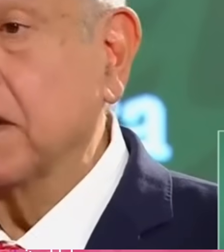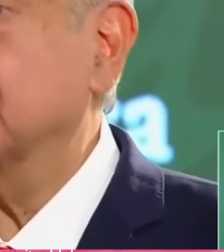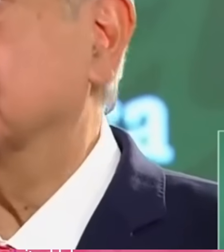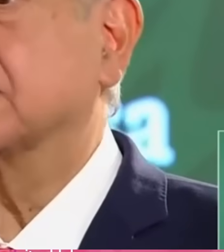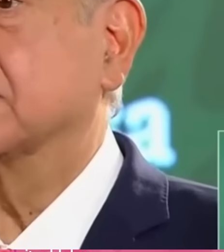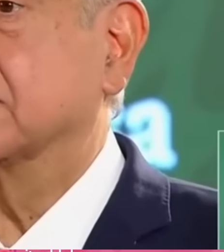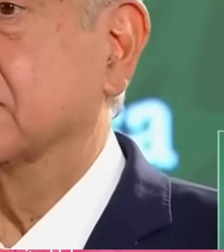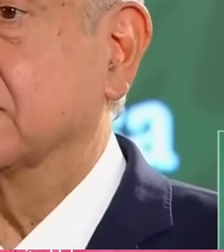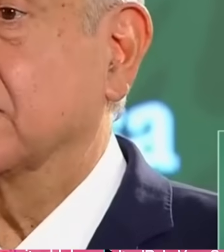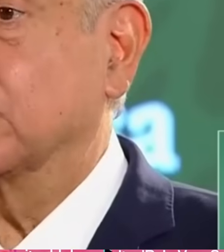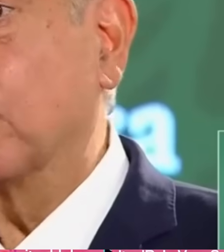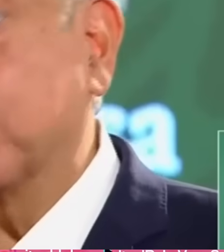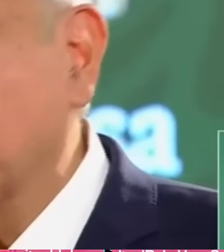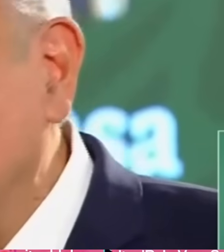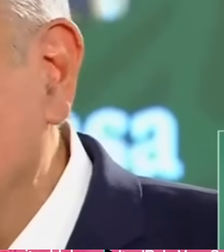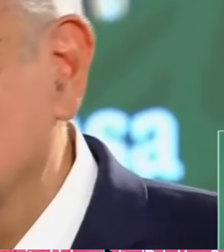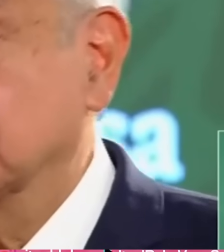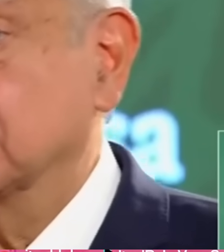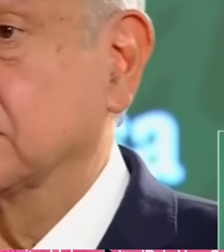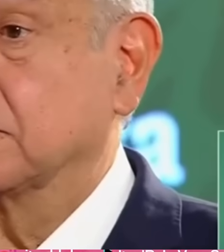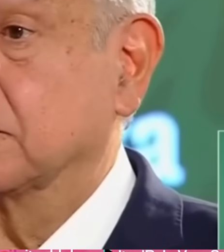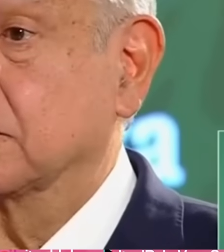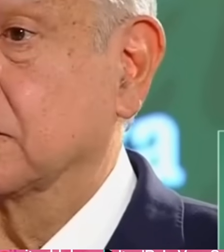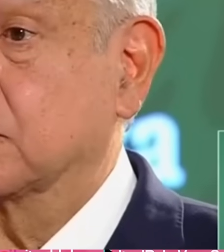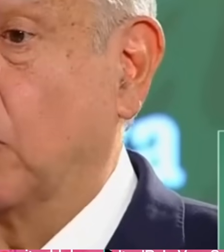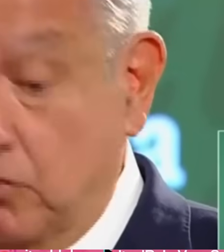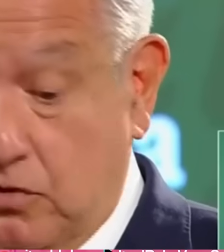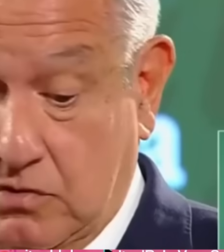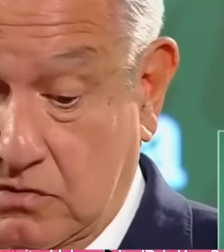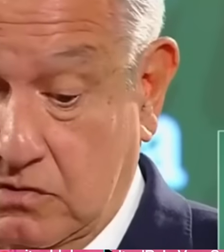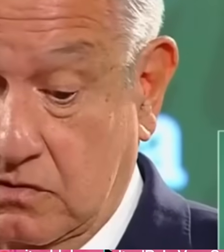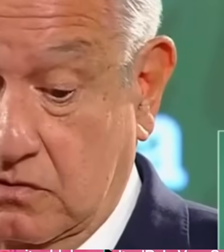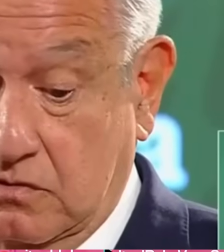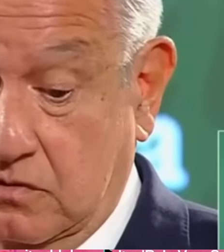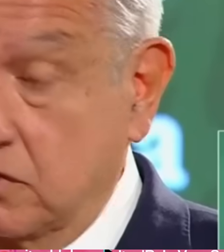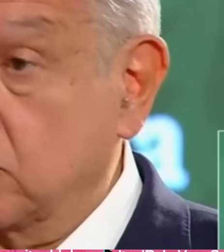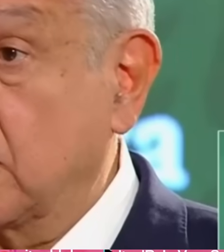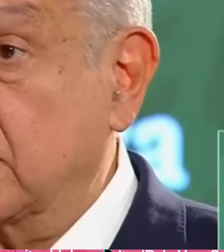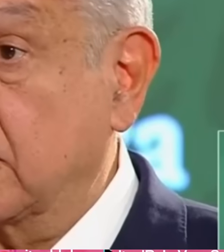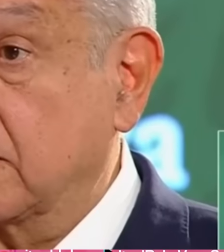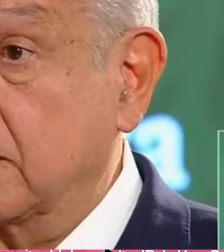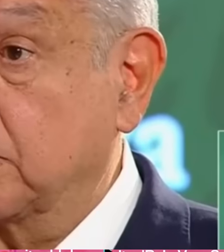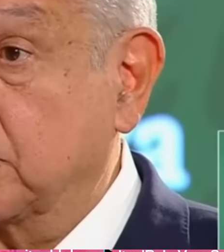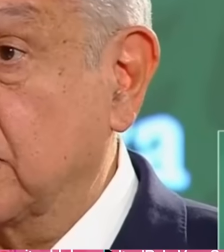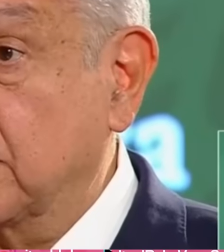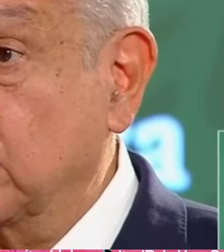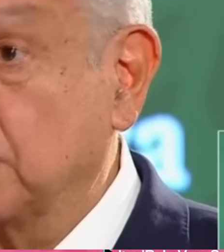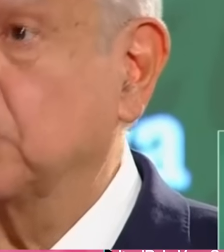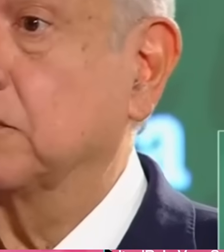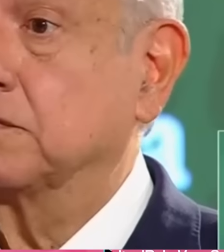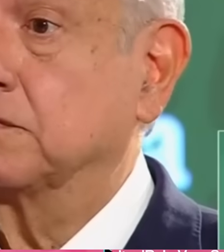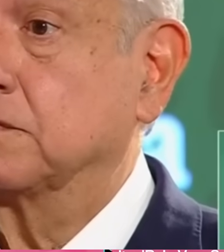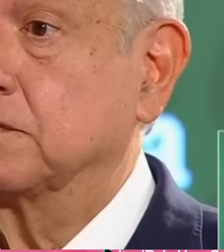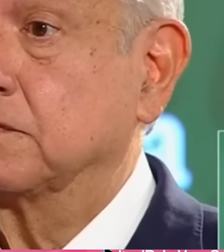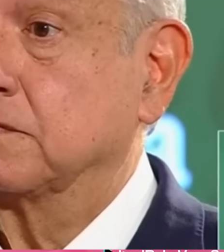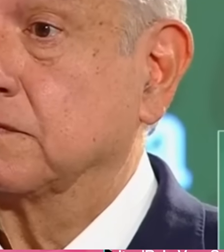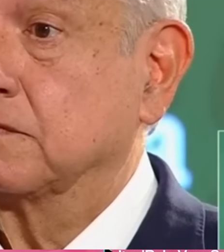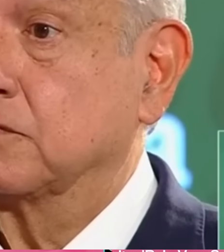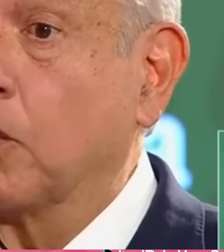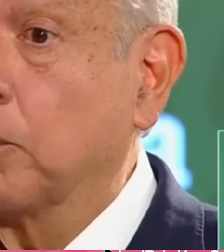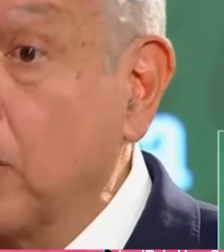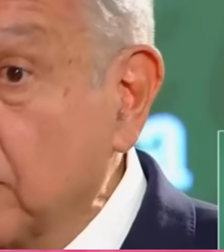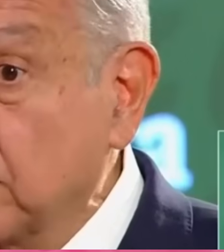también yo no puedo como titular del poder ejecutivo